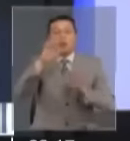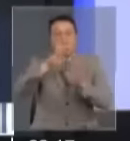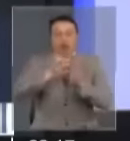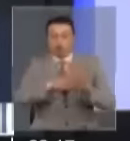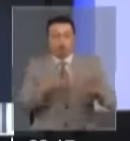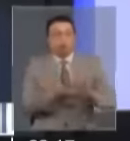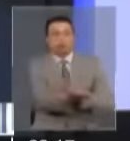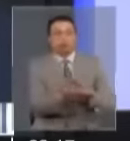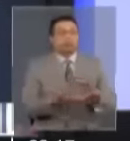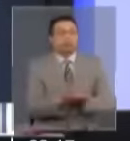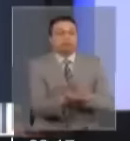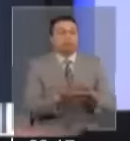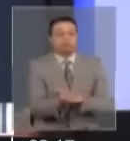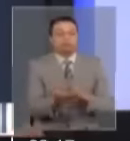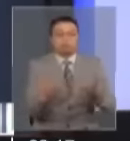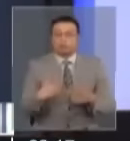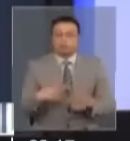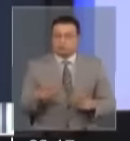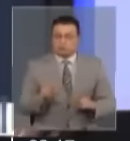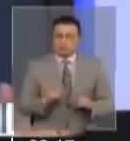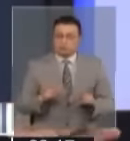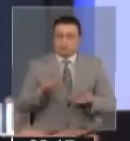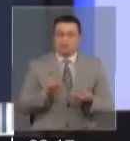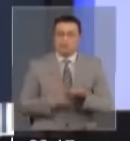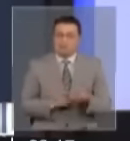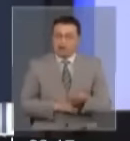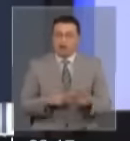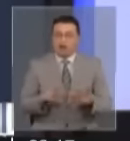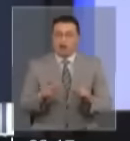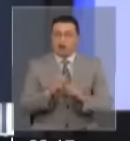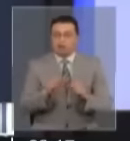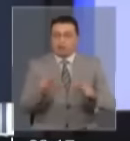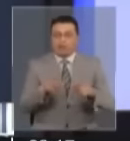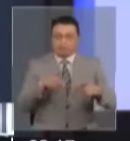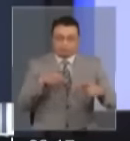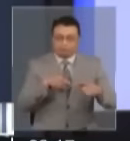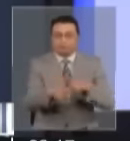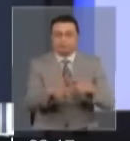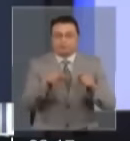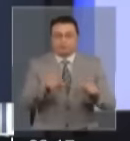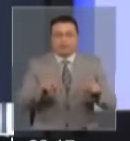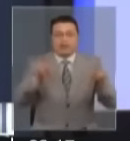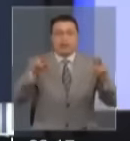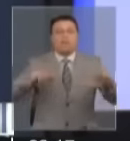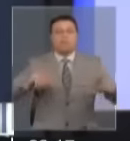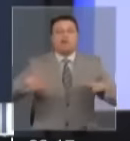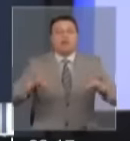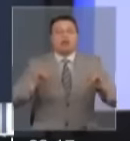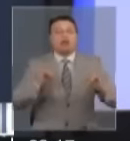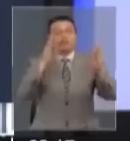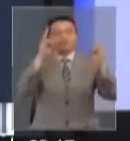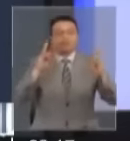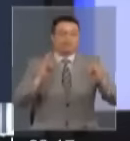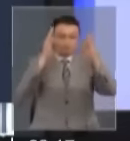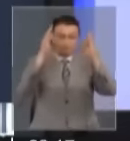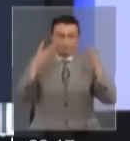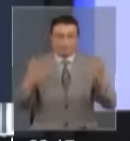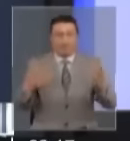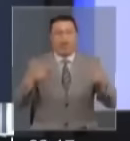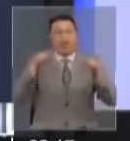que estamos lejos a que de verdad se pueda paralizar este movimiento inmobiliario. Yo creo que tampoco es una